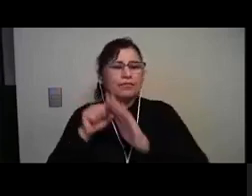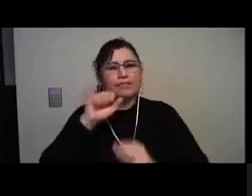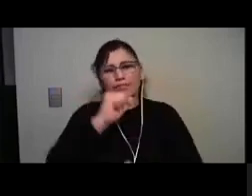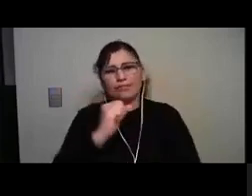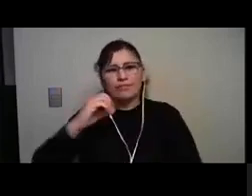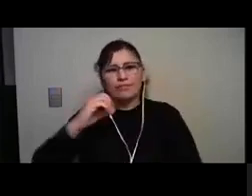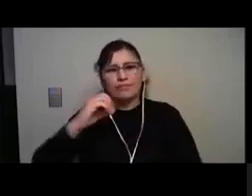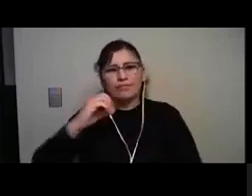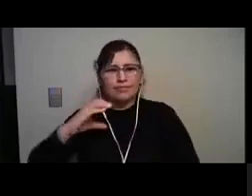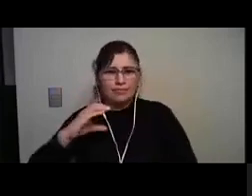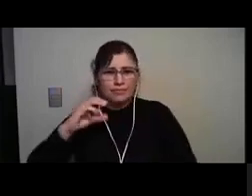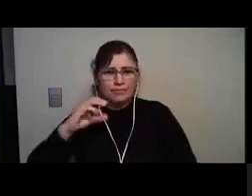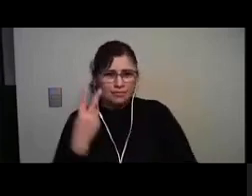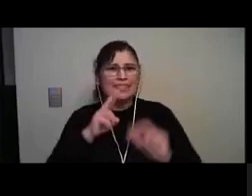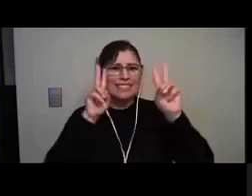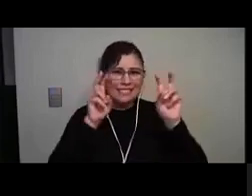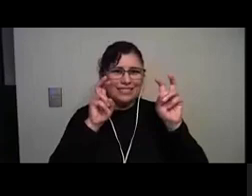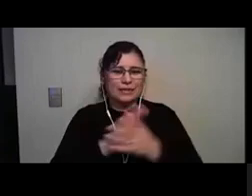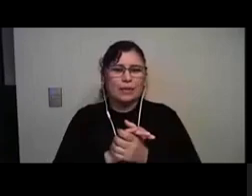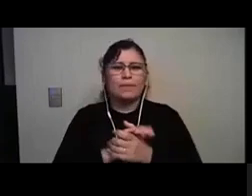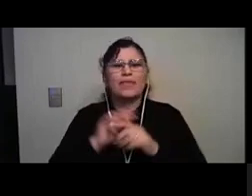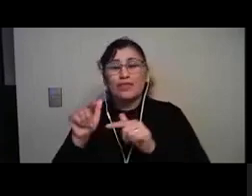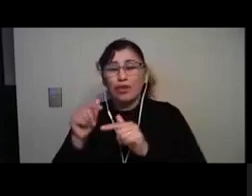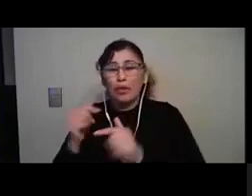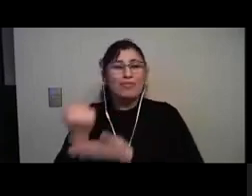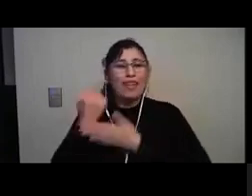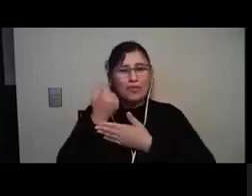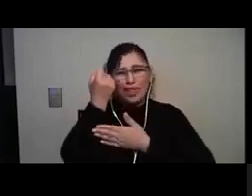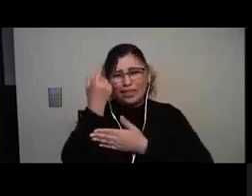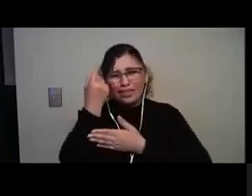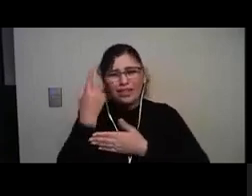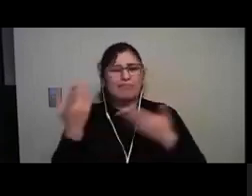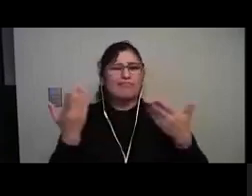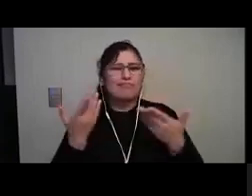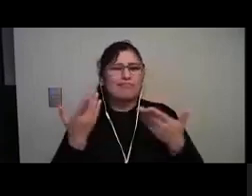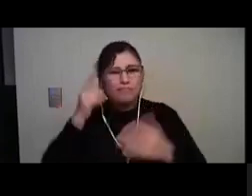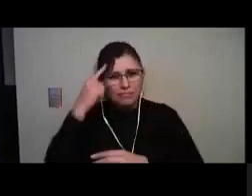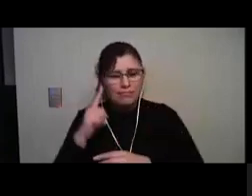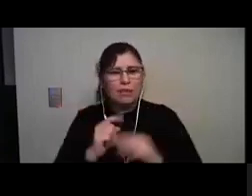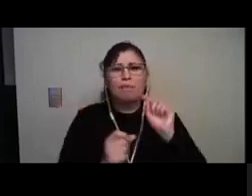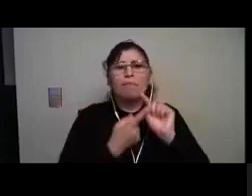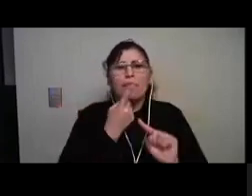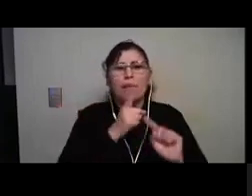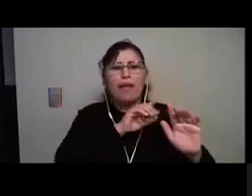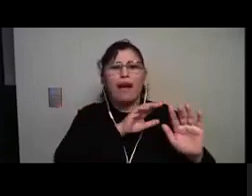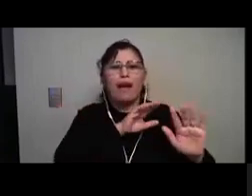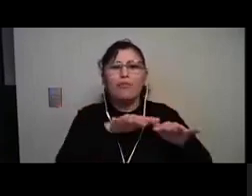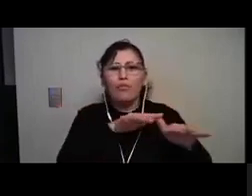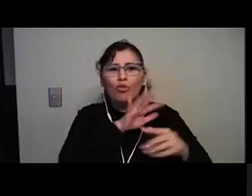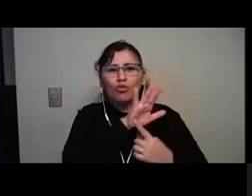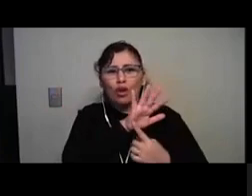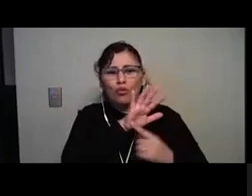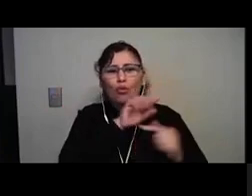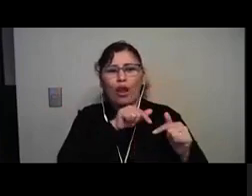Perfecto, ya. Un video de accidente vascular que nos servía para poder graficar y entender las lesiones de primera motoneurona. ¿Ya?